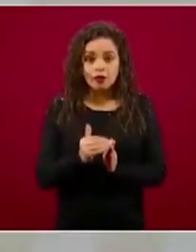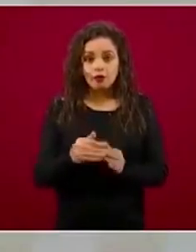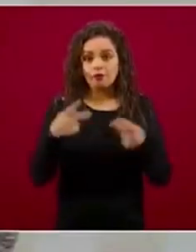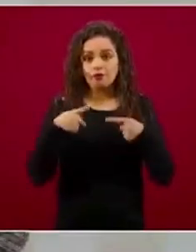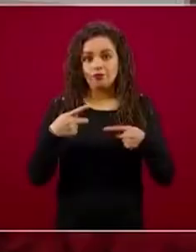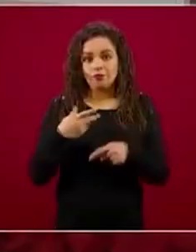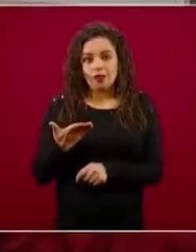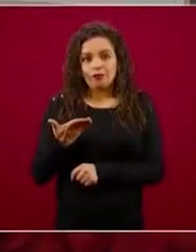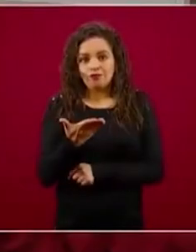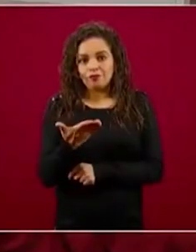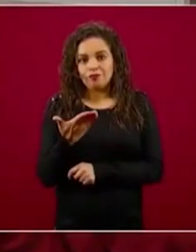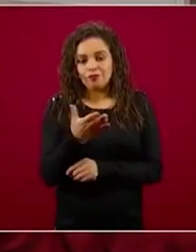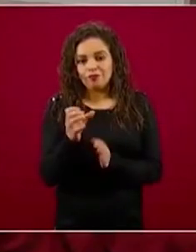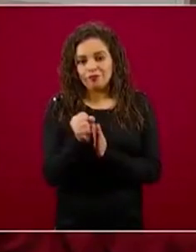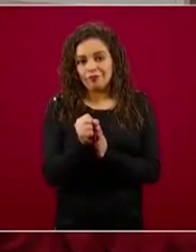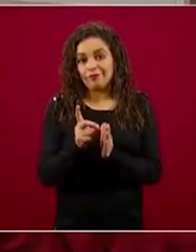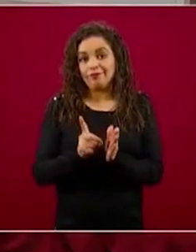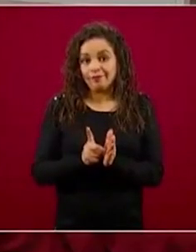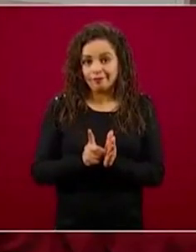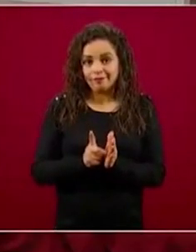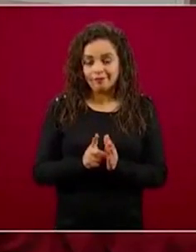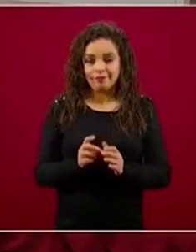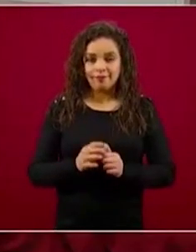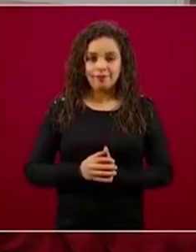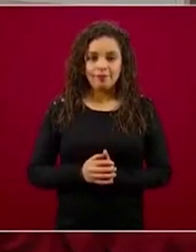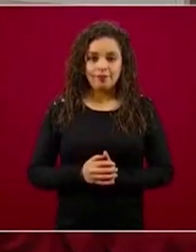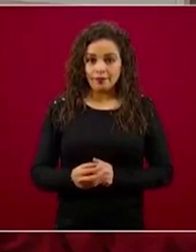Entonces, en el momento en el que